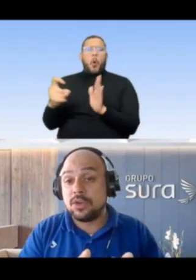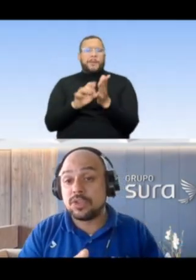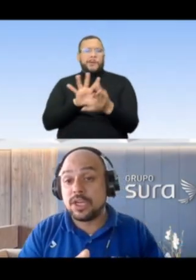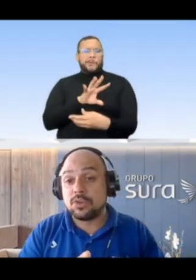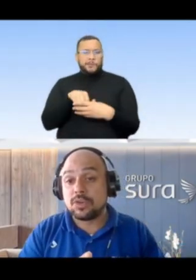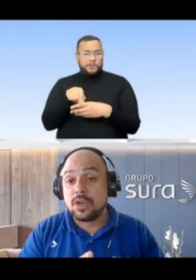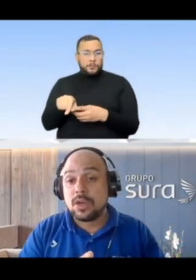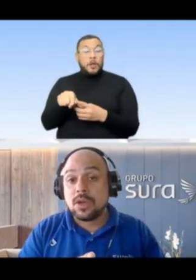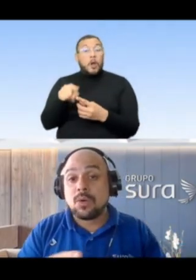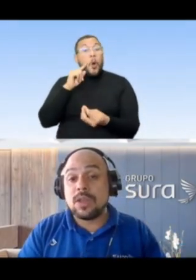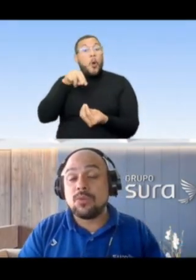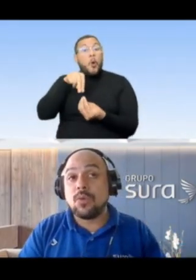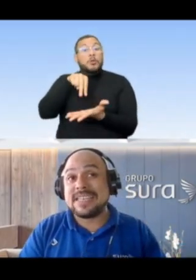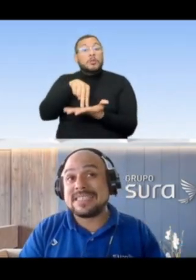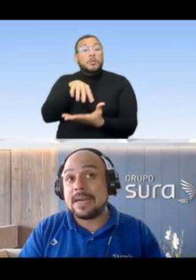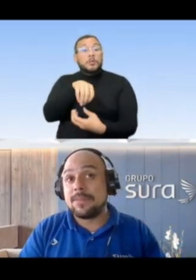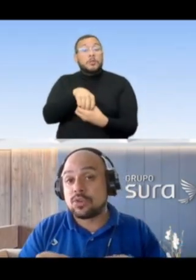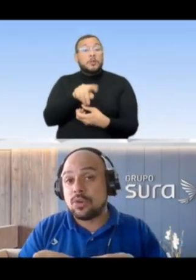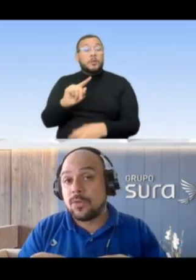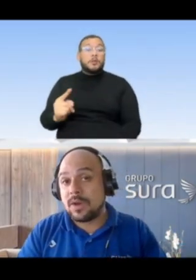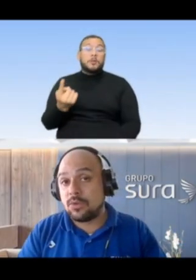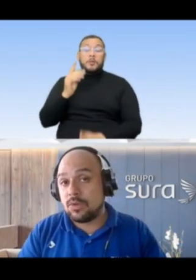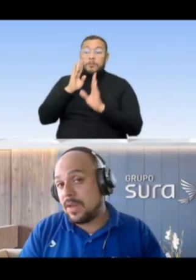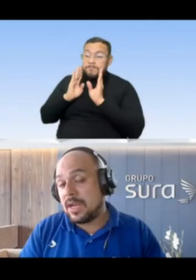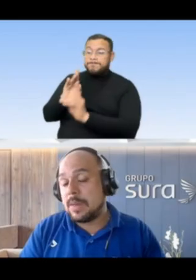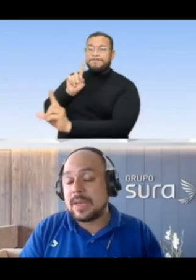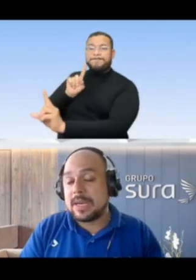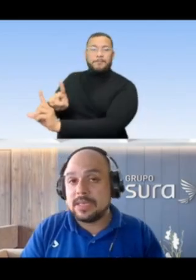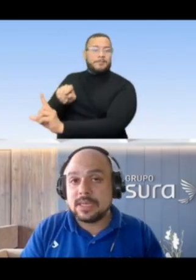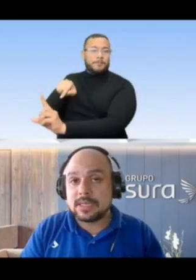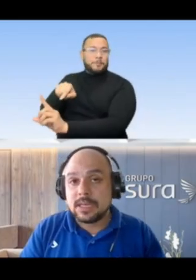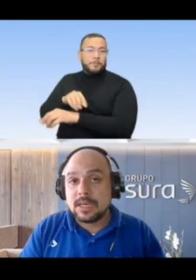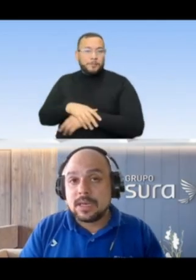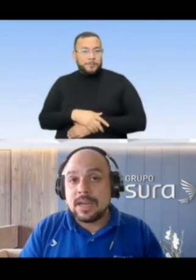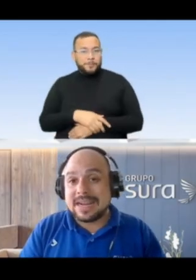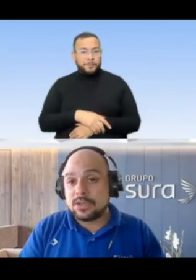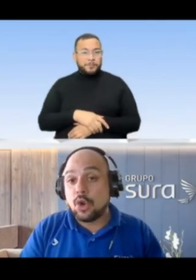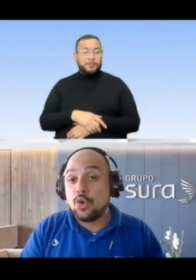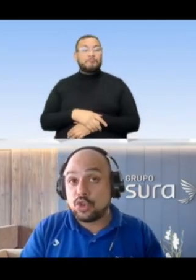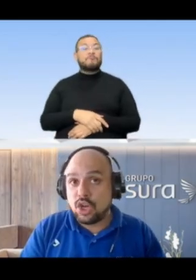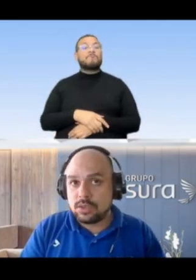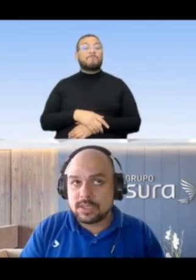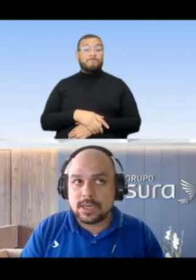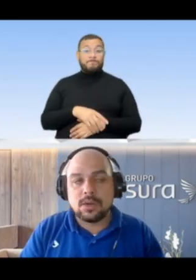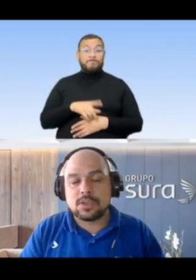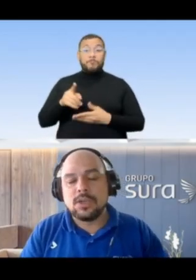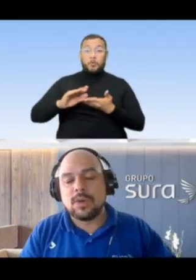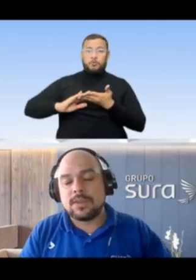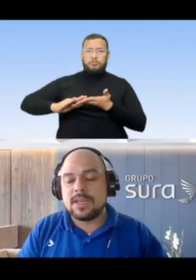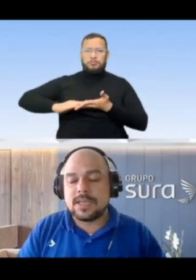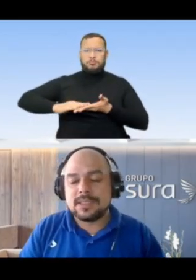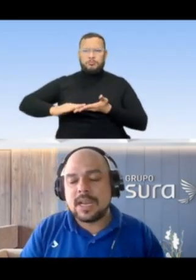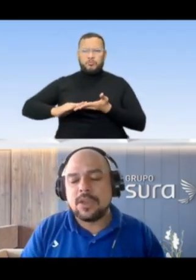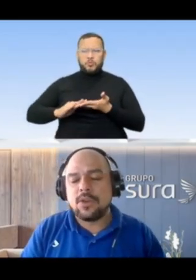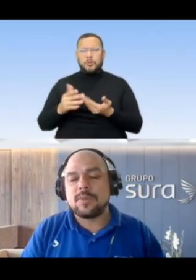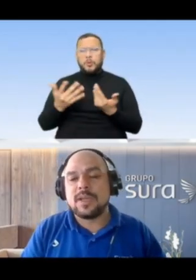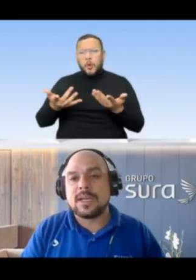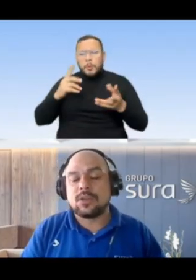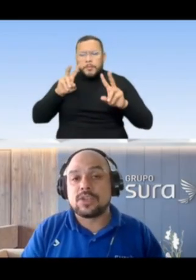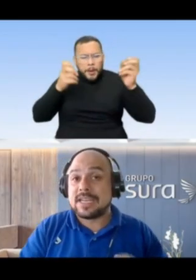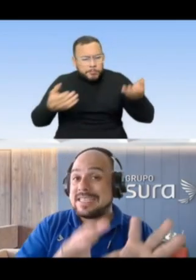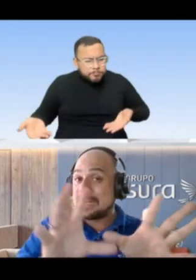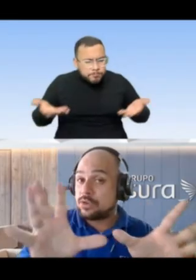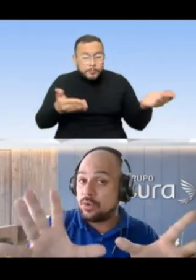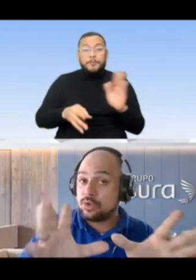de primeros auxilios. Chicos, cuando estamos conformando una brigada de emergencias, la resolución 0256 del